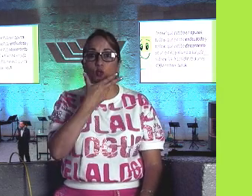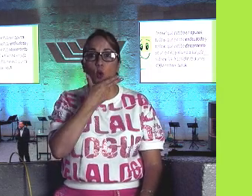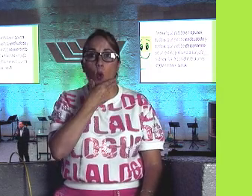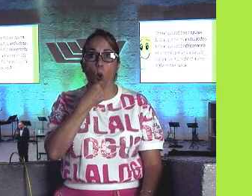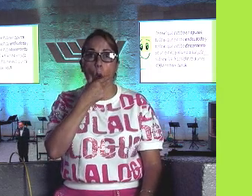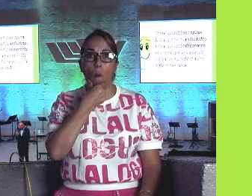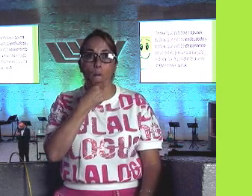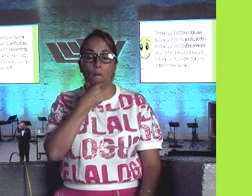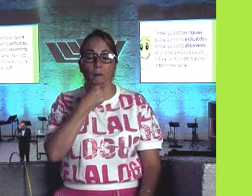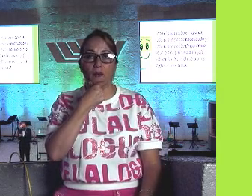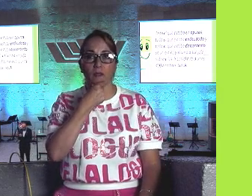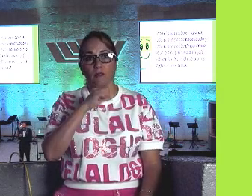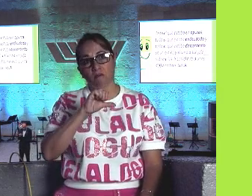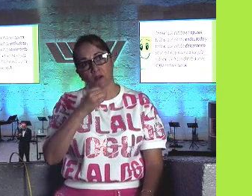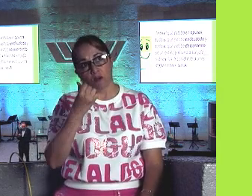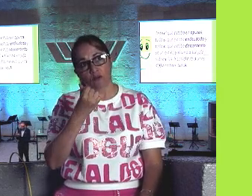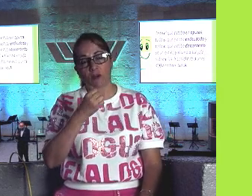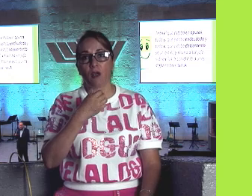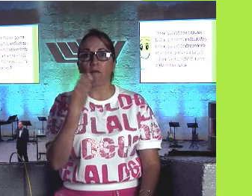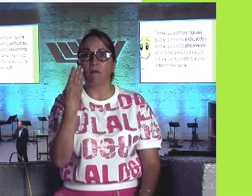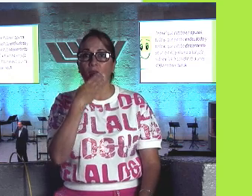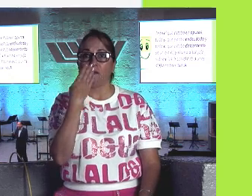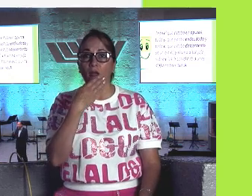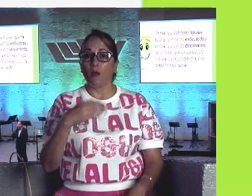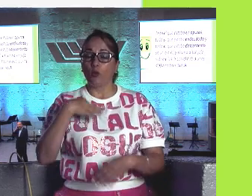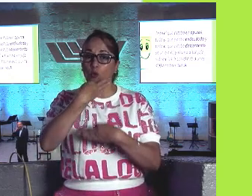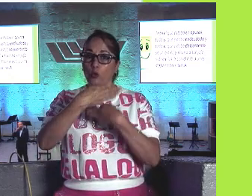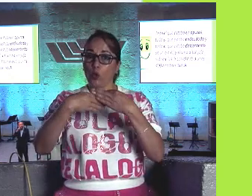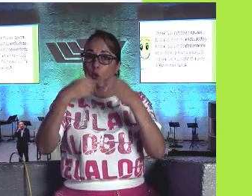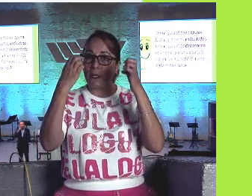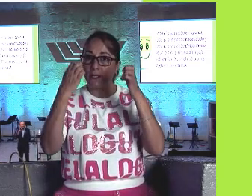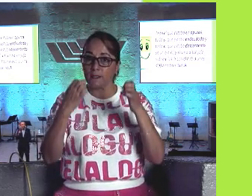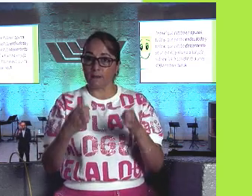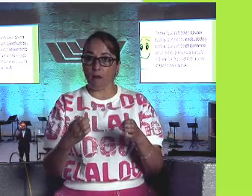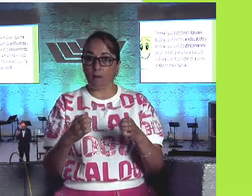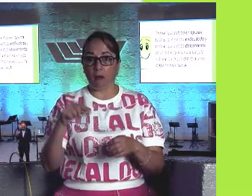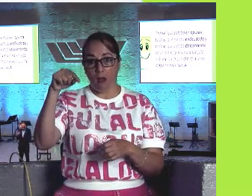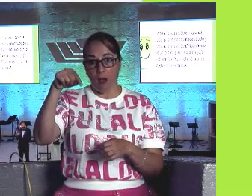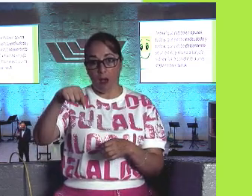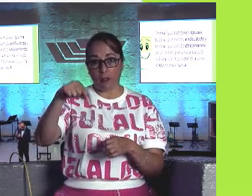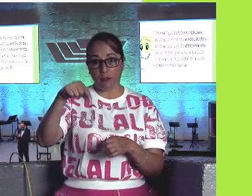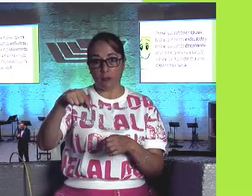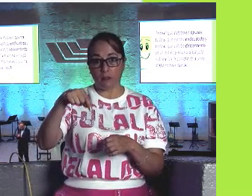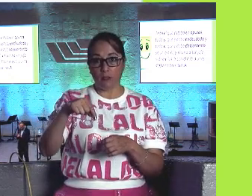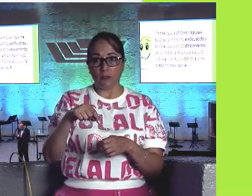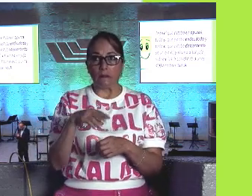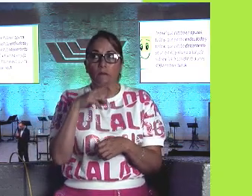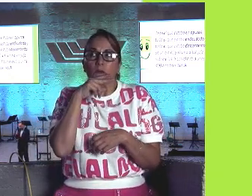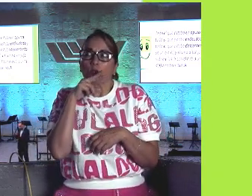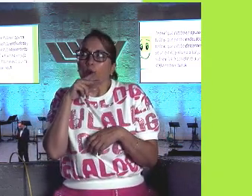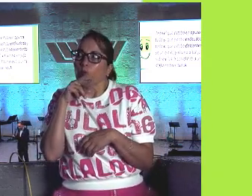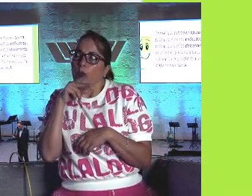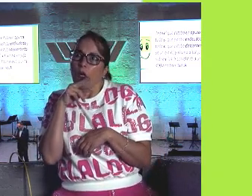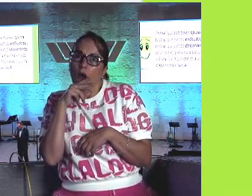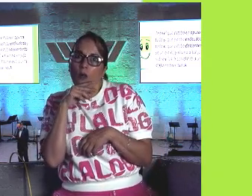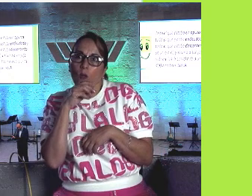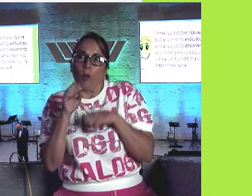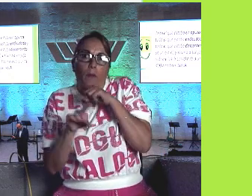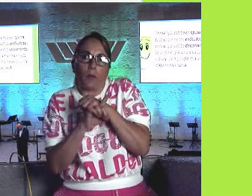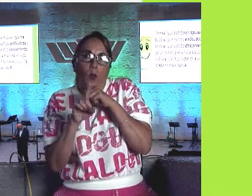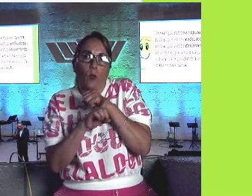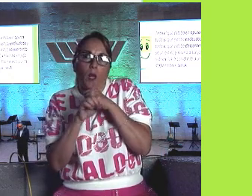Biblia Latinoamericana. Todo el que estaba ¿en qué? En apuros, todo el que estaba